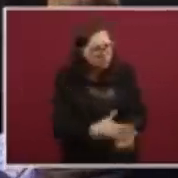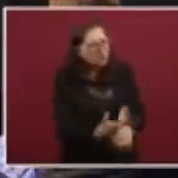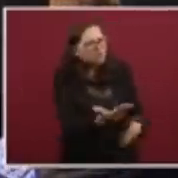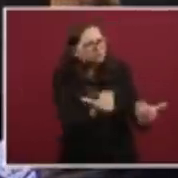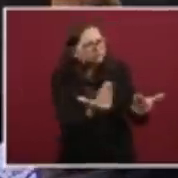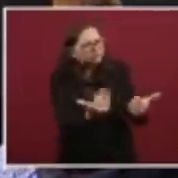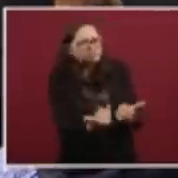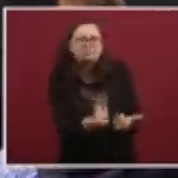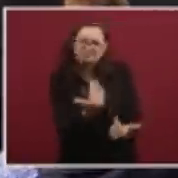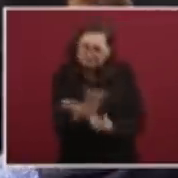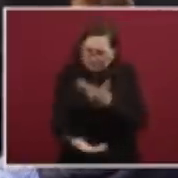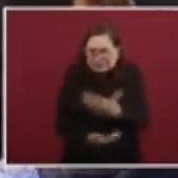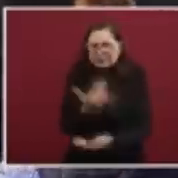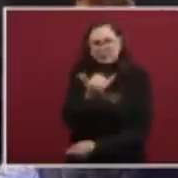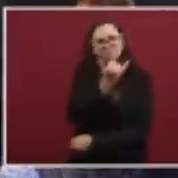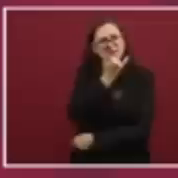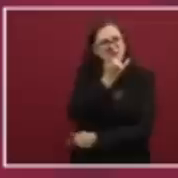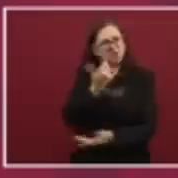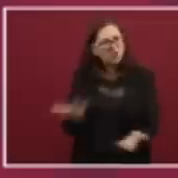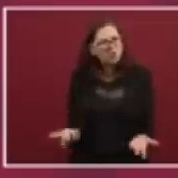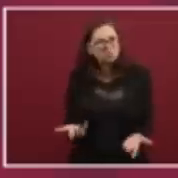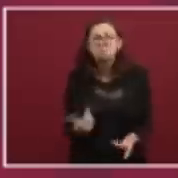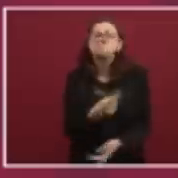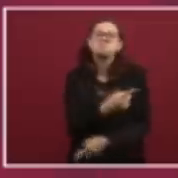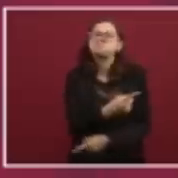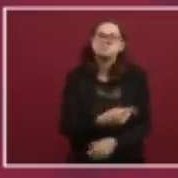no lo hacen.